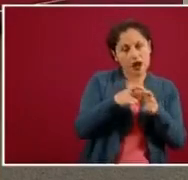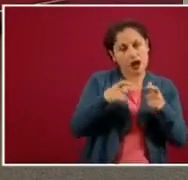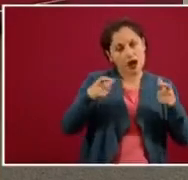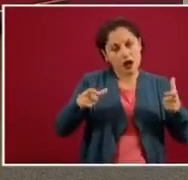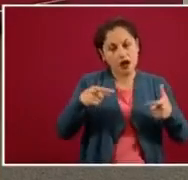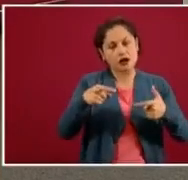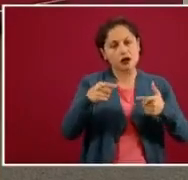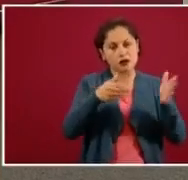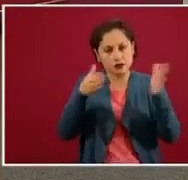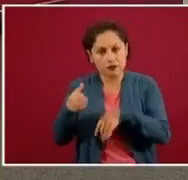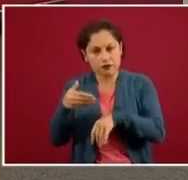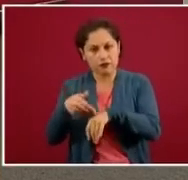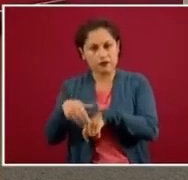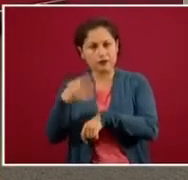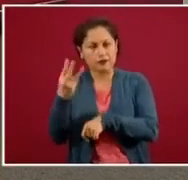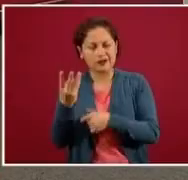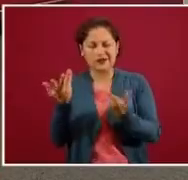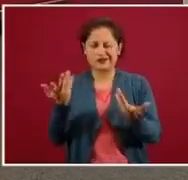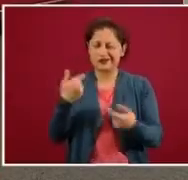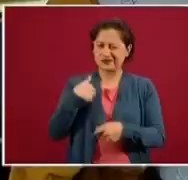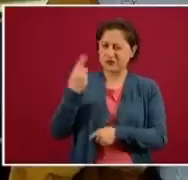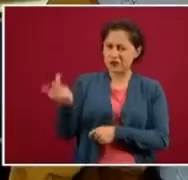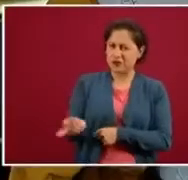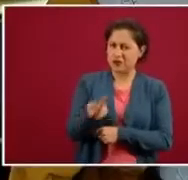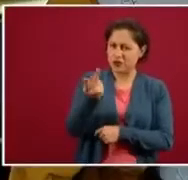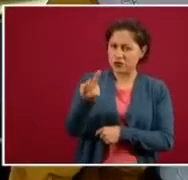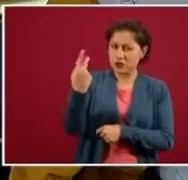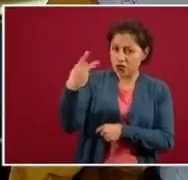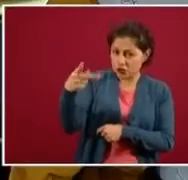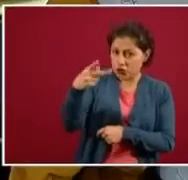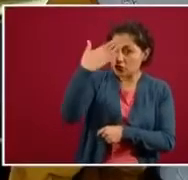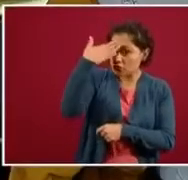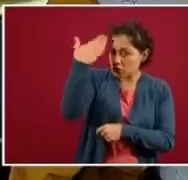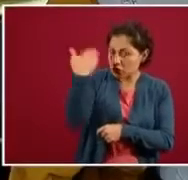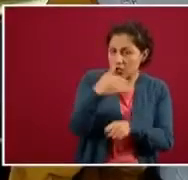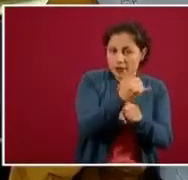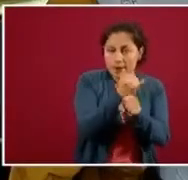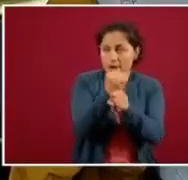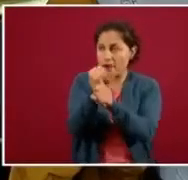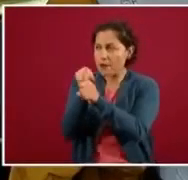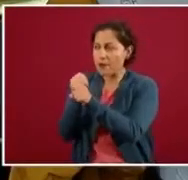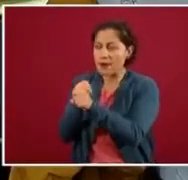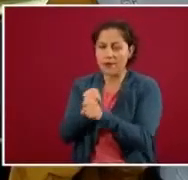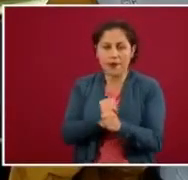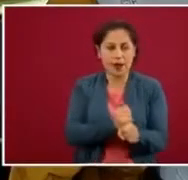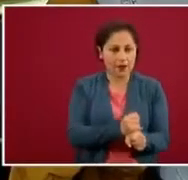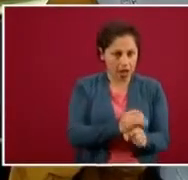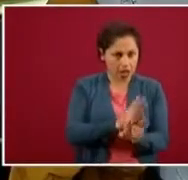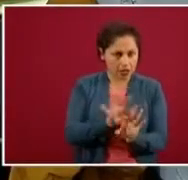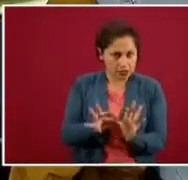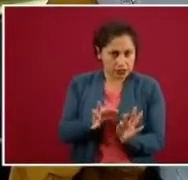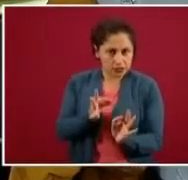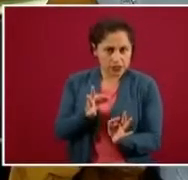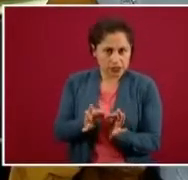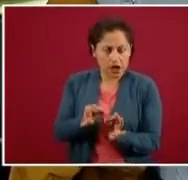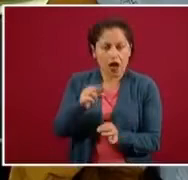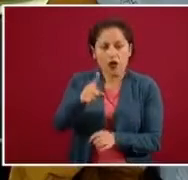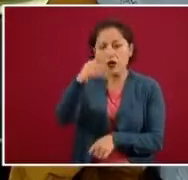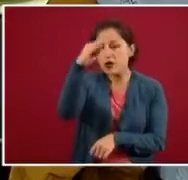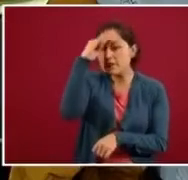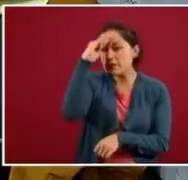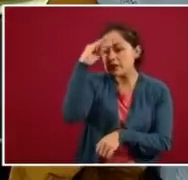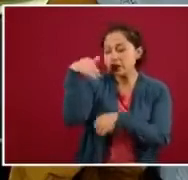Y yo quería preguntarle si con la información que tienen hasta ahorita, con lo que han monitoreado, sus previsiones sobre esto que